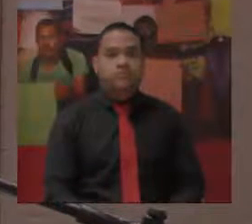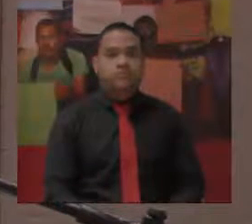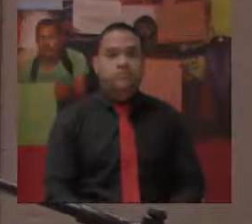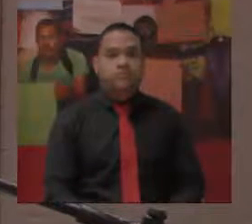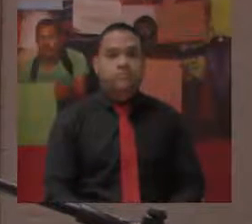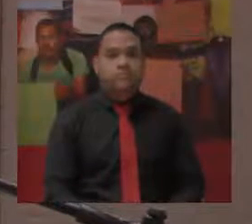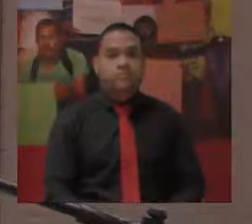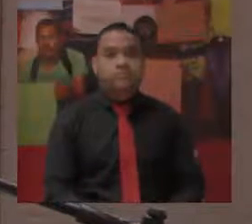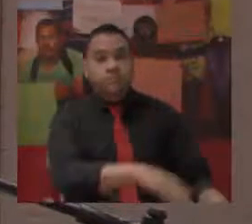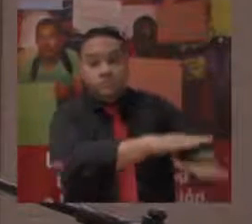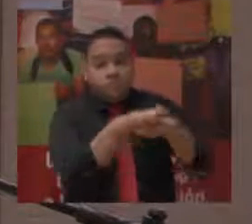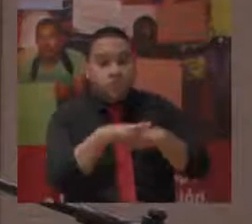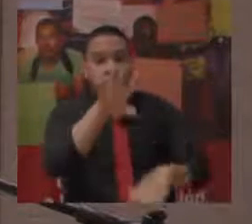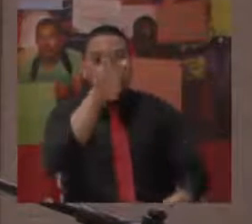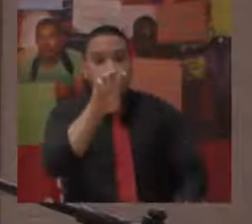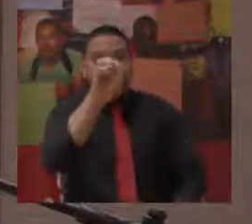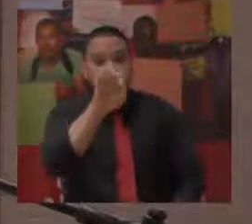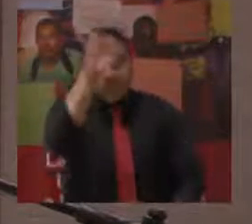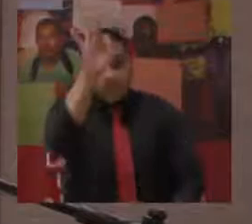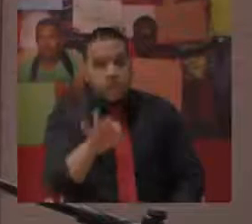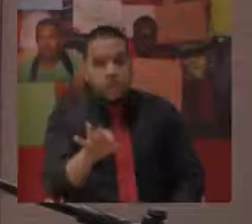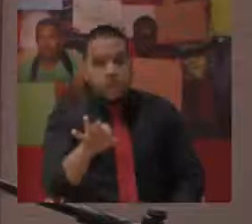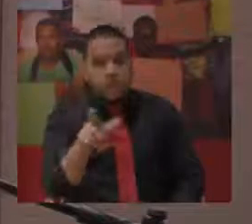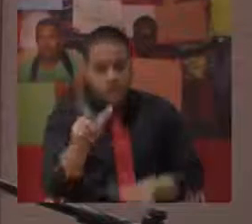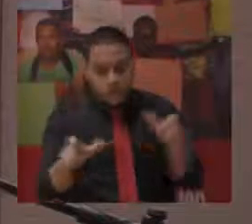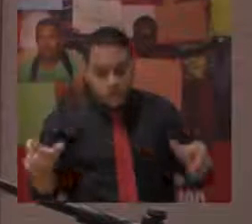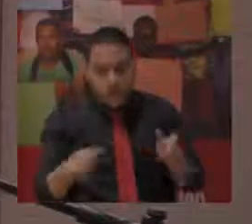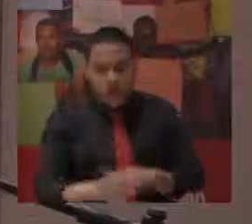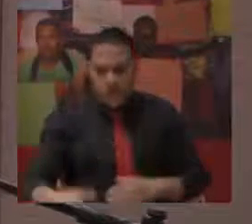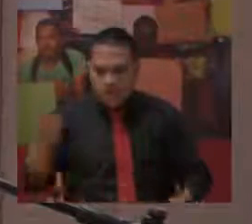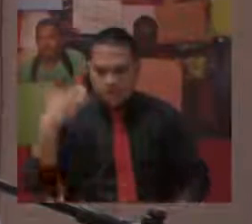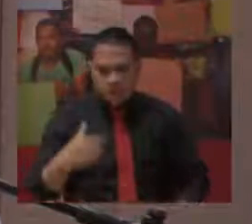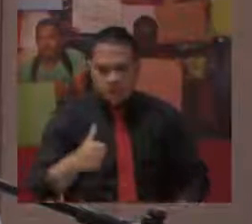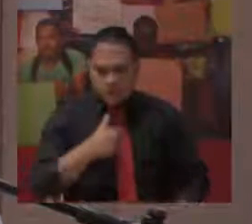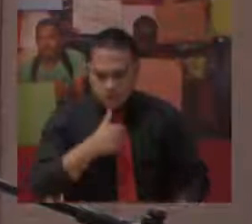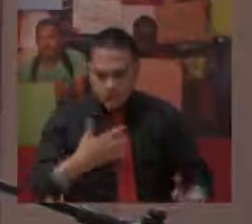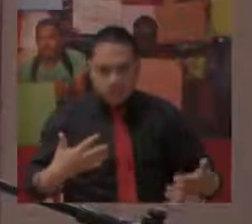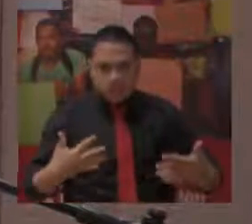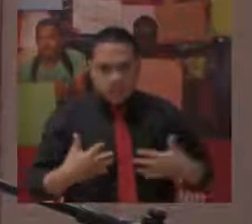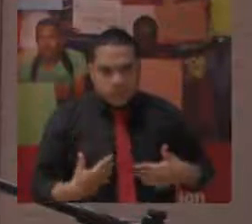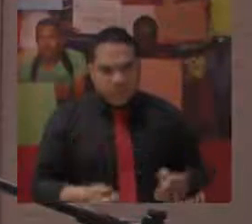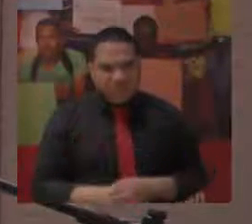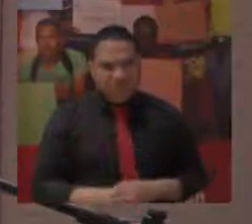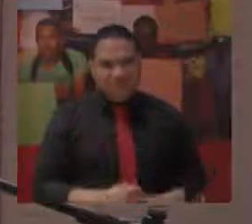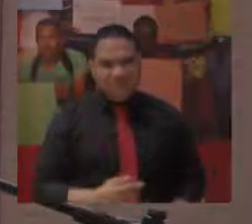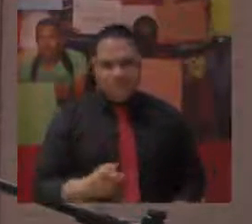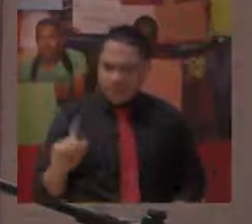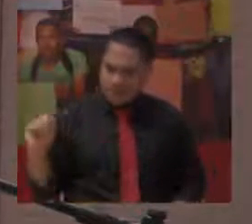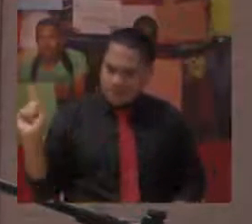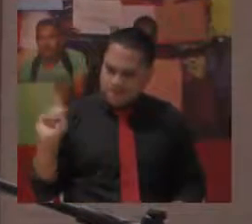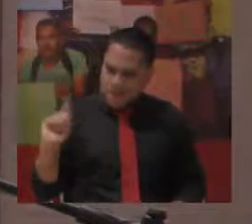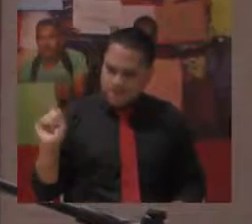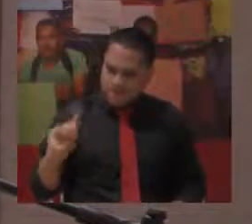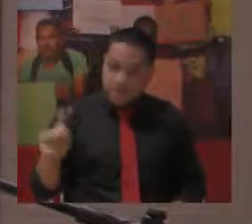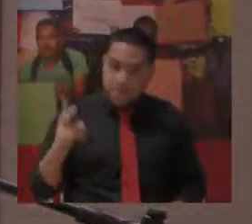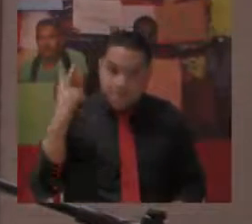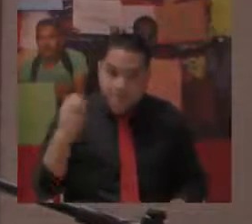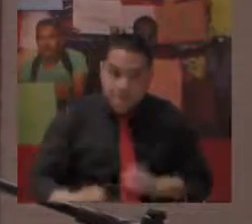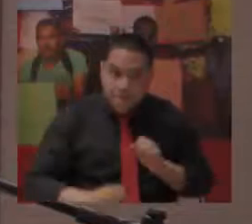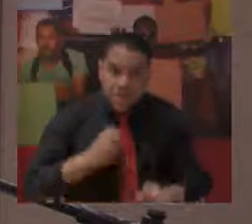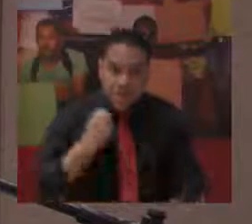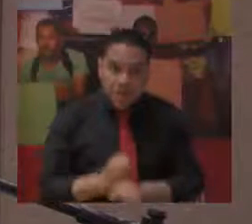Decirles que el 90% de la gente que recibimos llegó afectada producto de haber estado 20 años en la guerra en